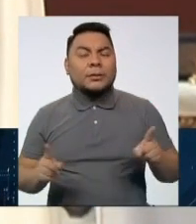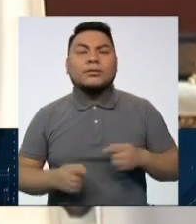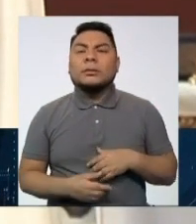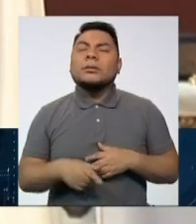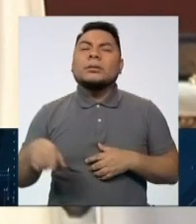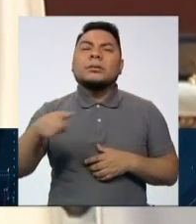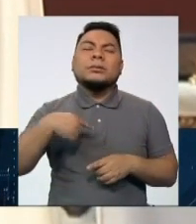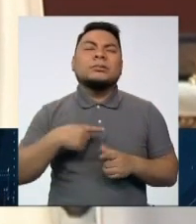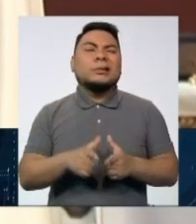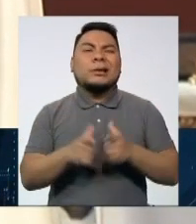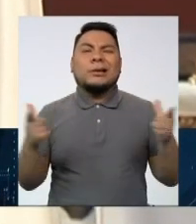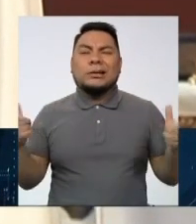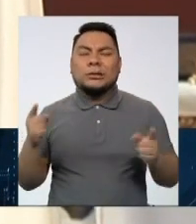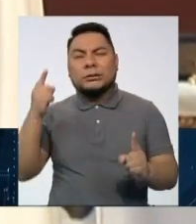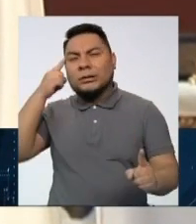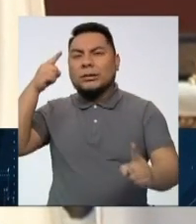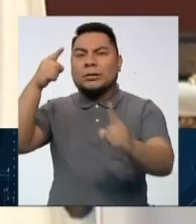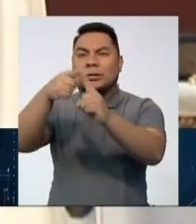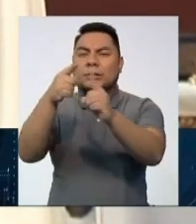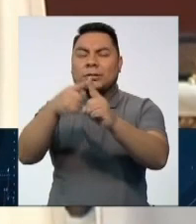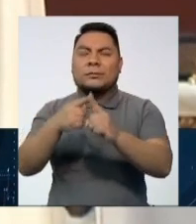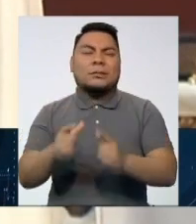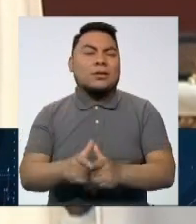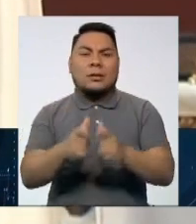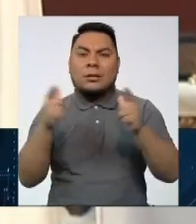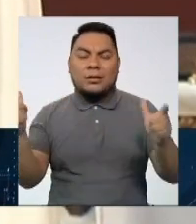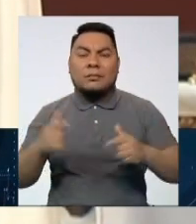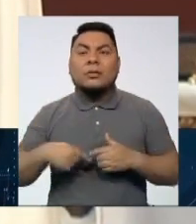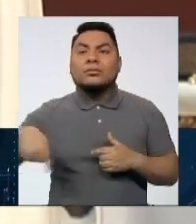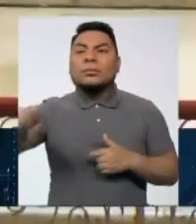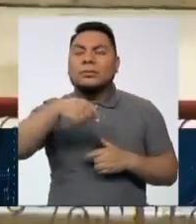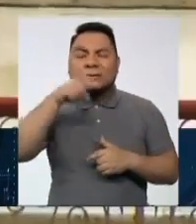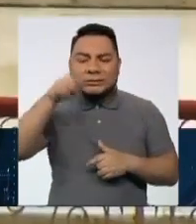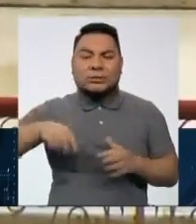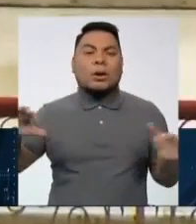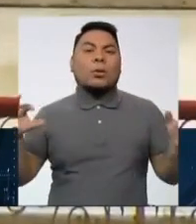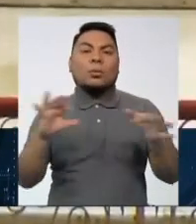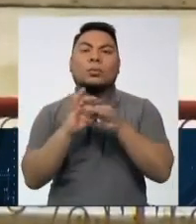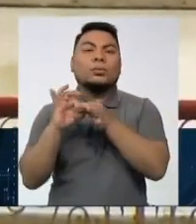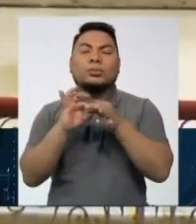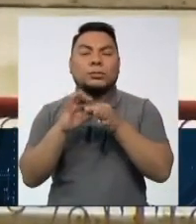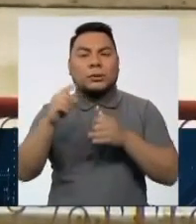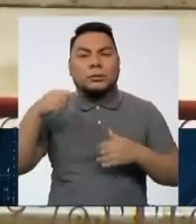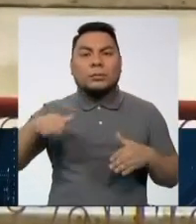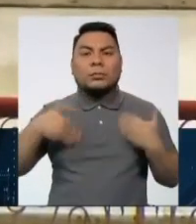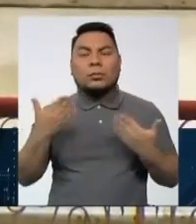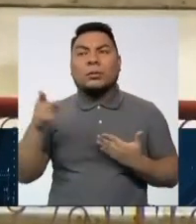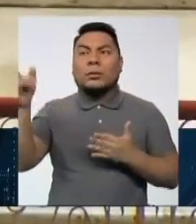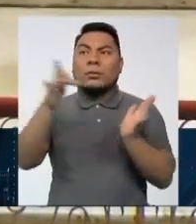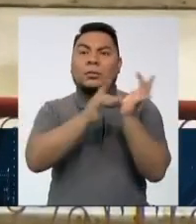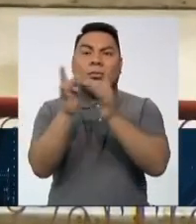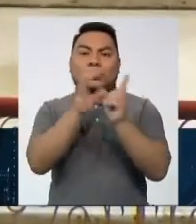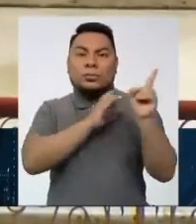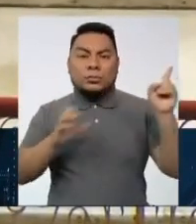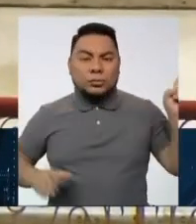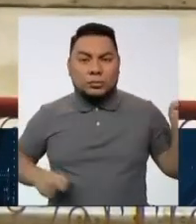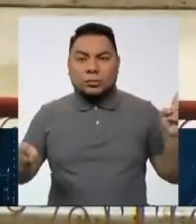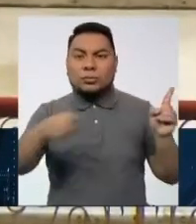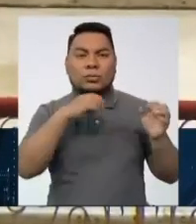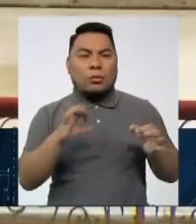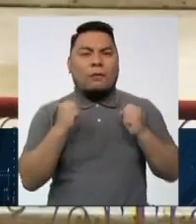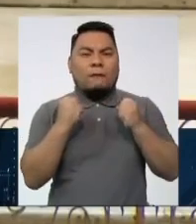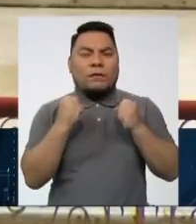ante tan grandes desafíos, tenemos que unirnos en torno a Cristo viviente, unir